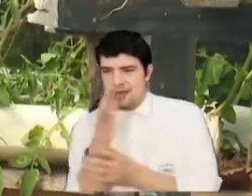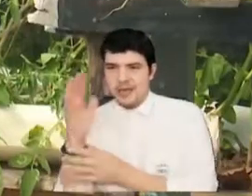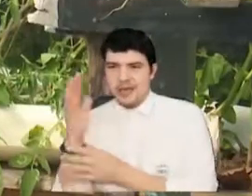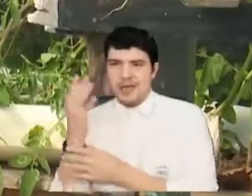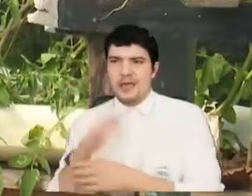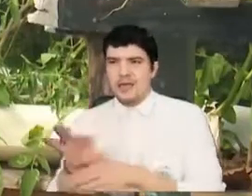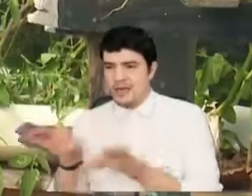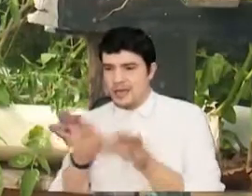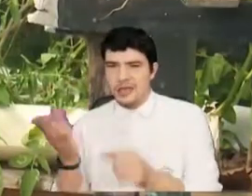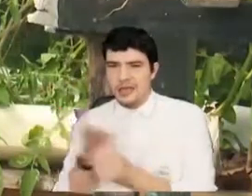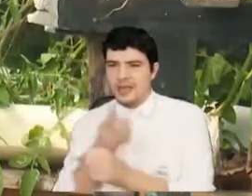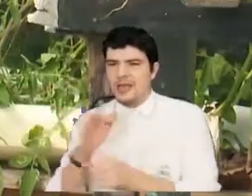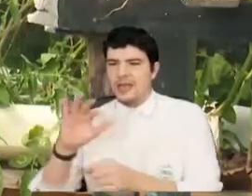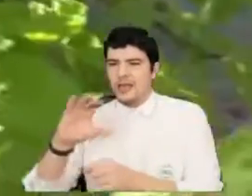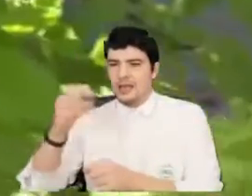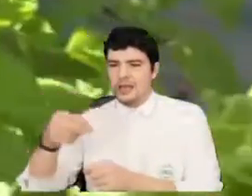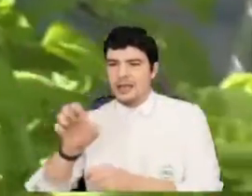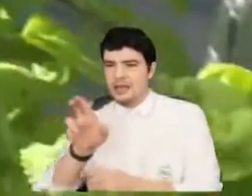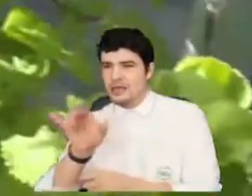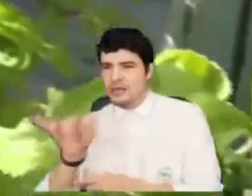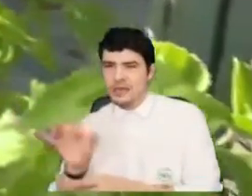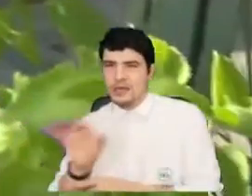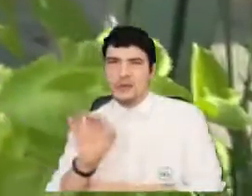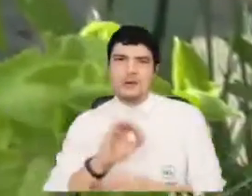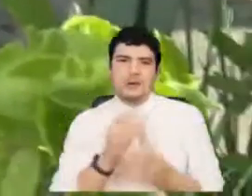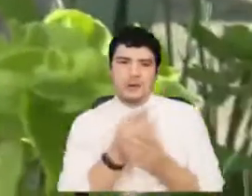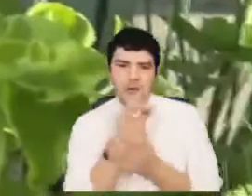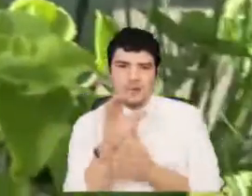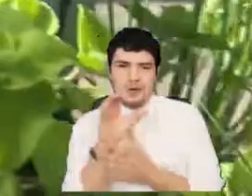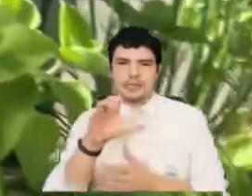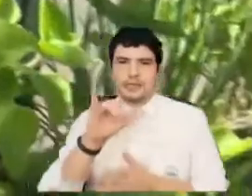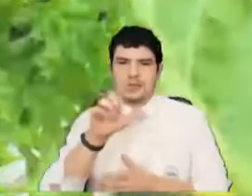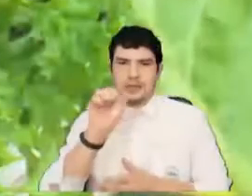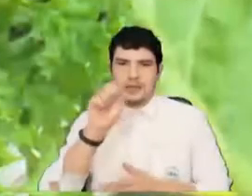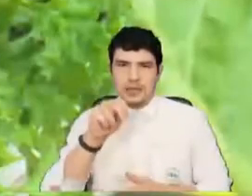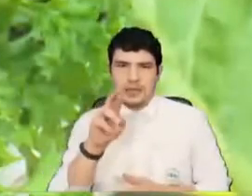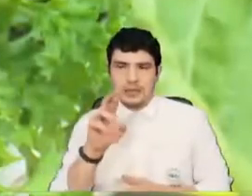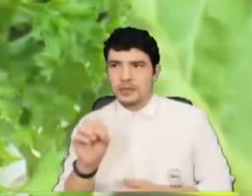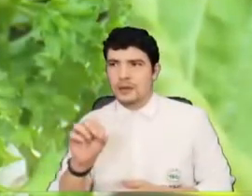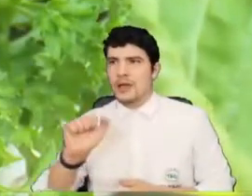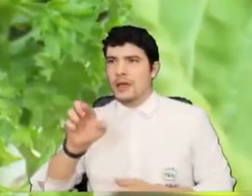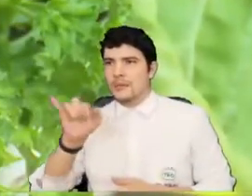tomate cherry, el cilantro, el apio, el perejil,